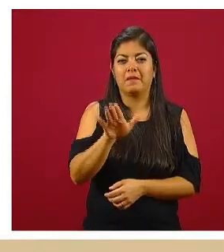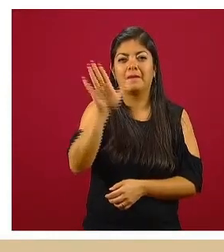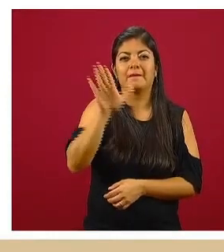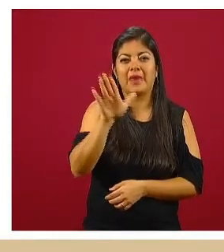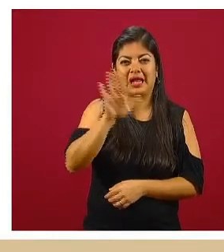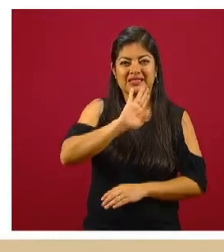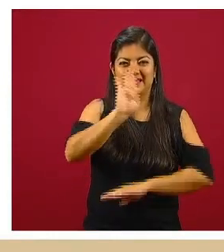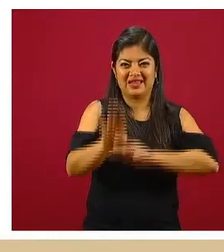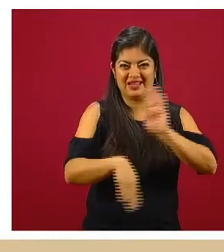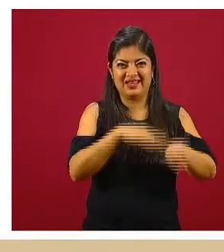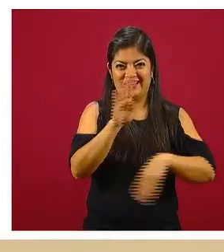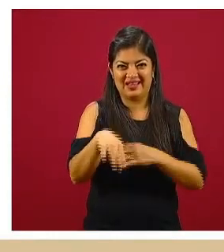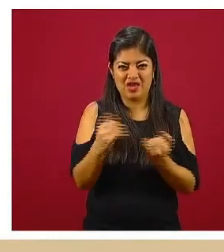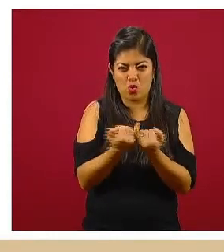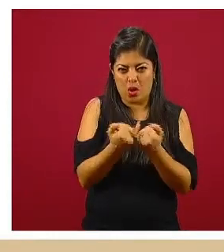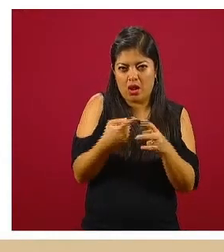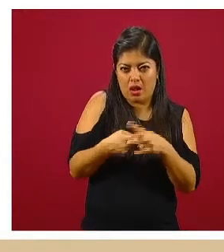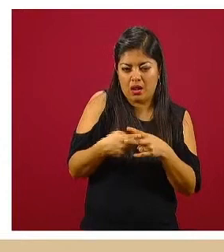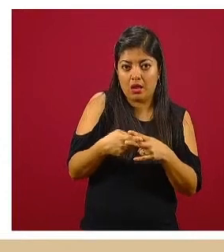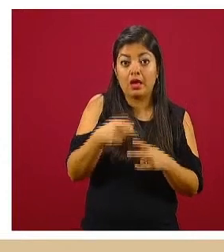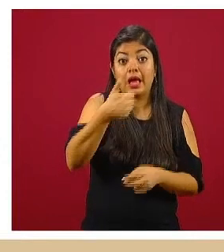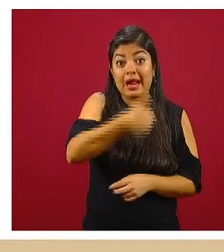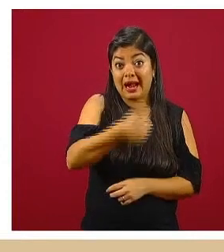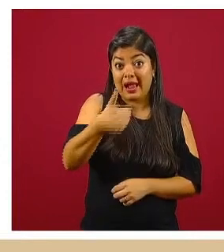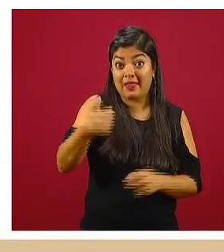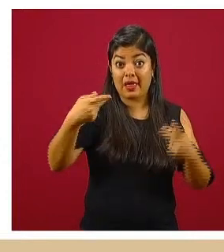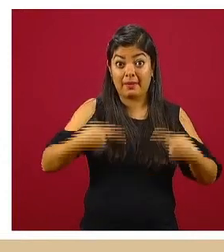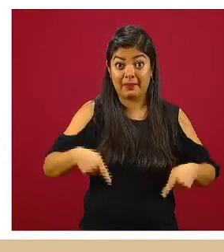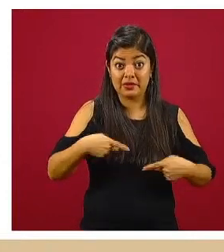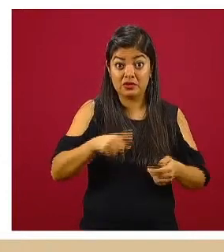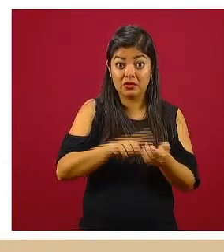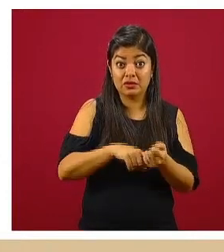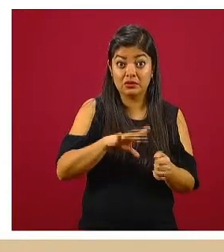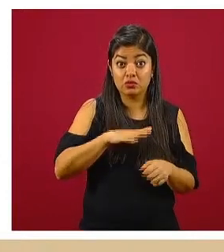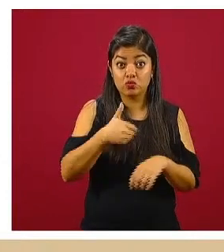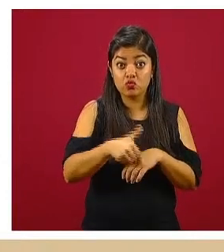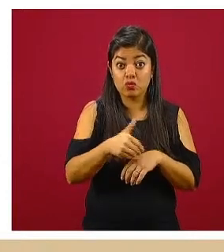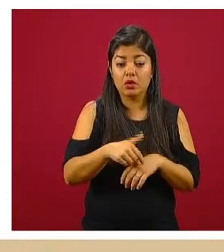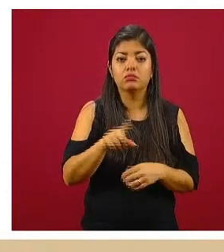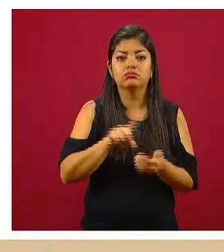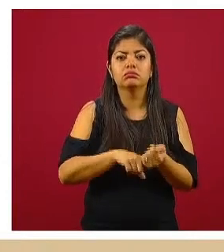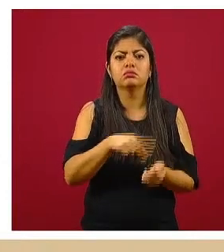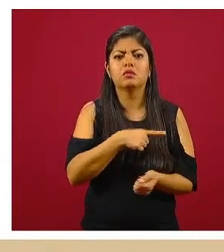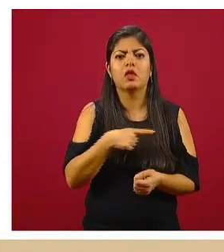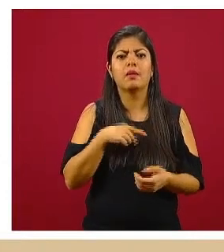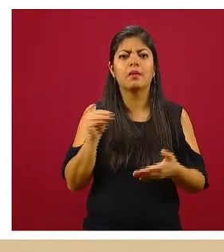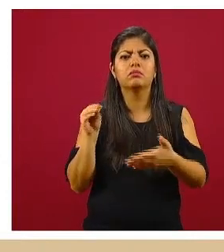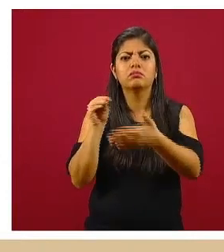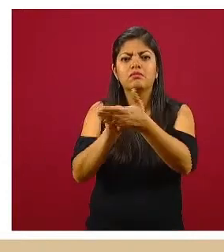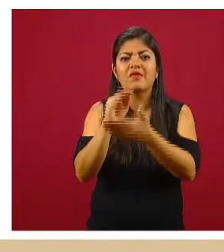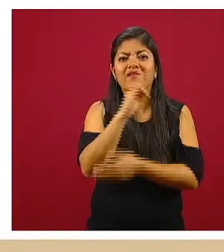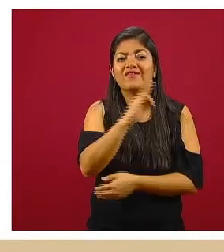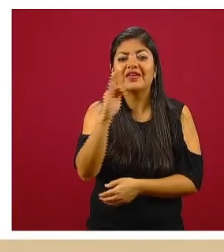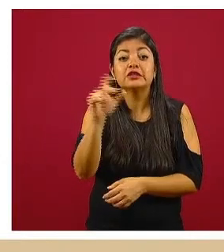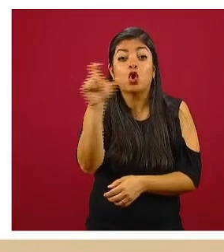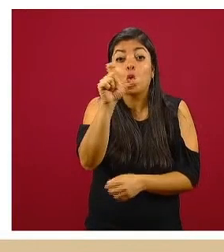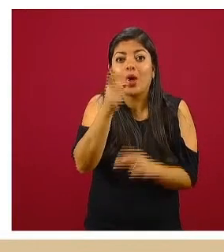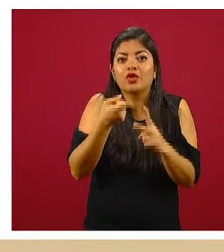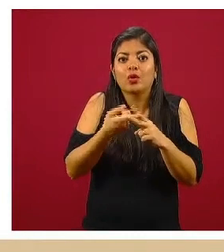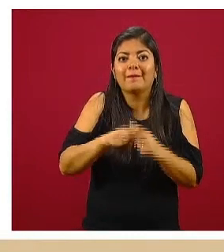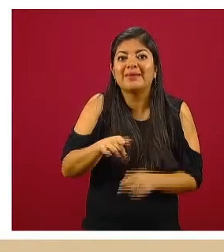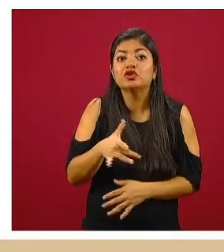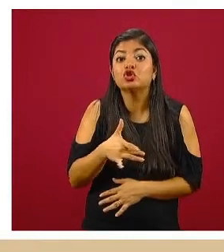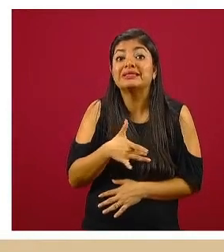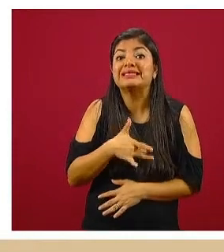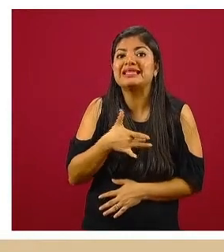de mortalidad. Aquí cada persona que está representada en los números se pone en la fecha en donde empezaron sus